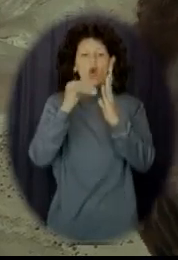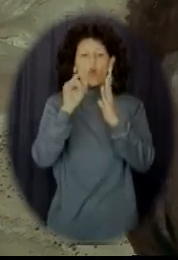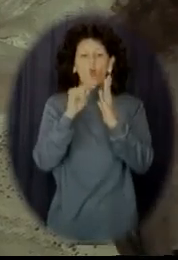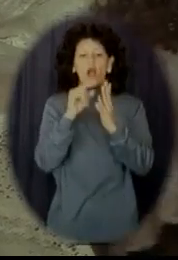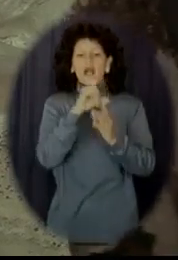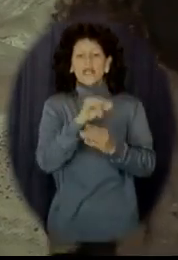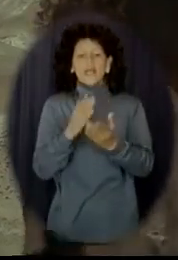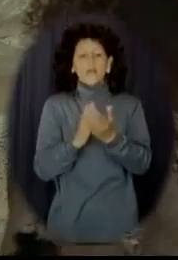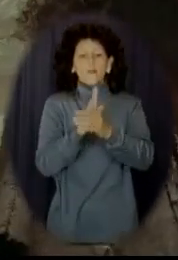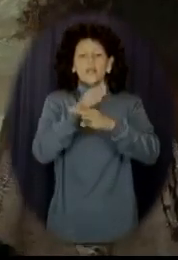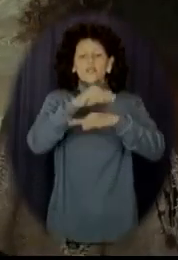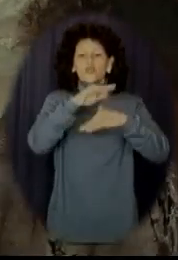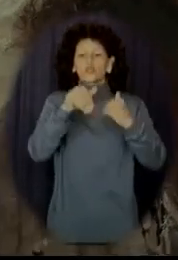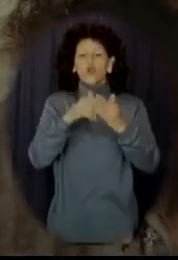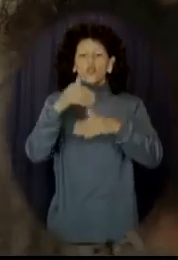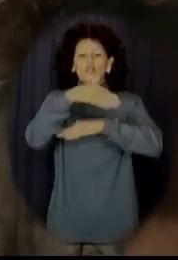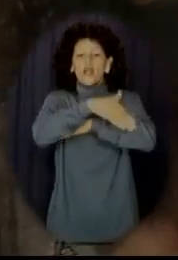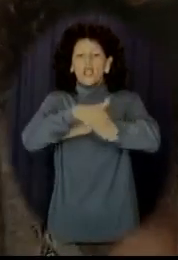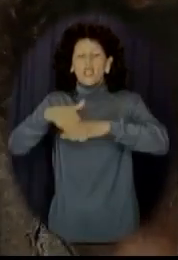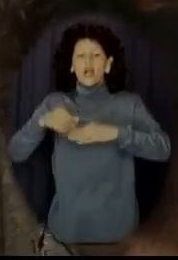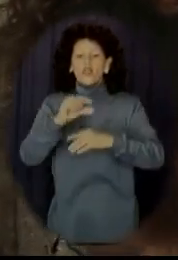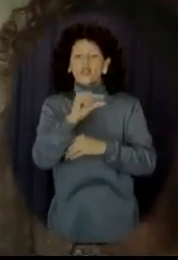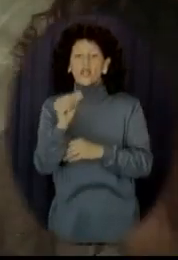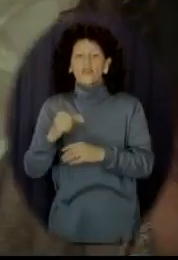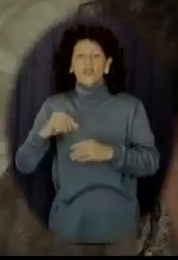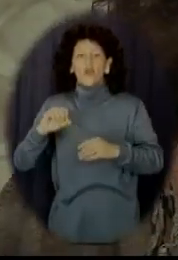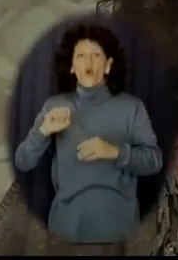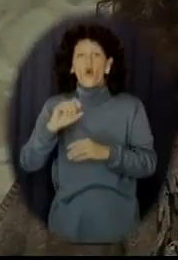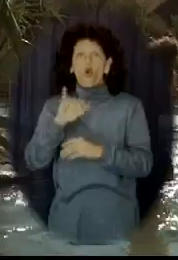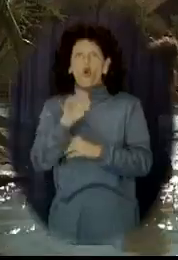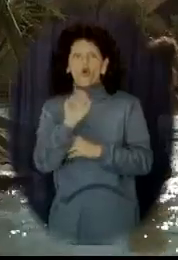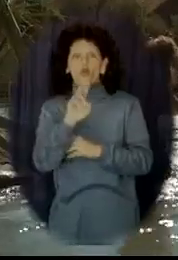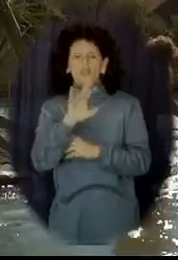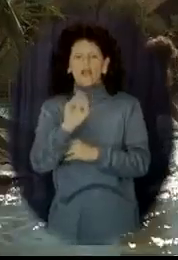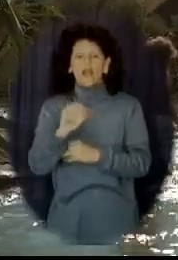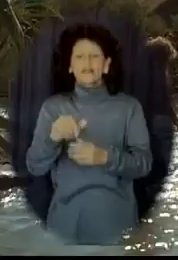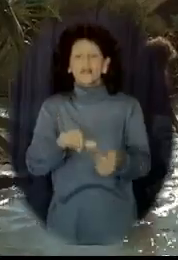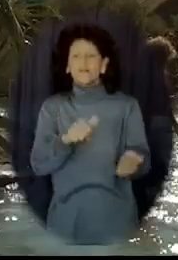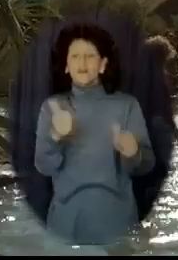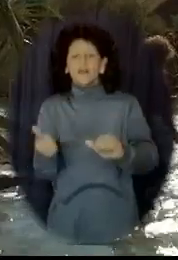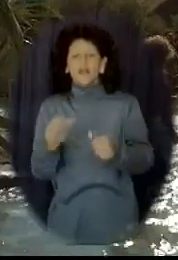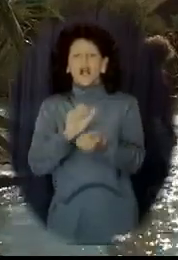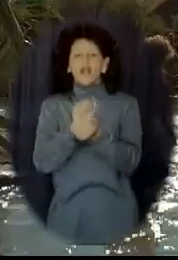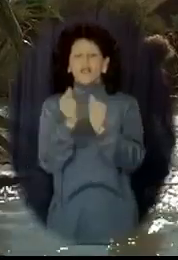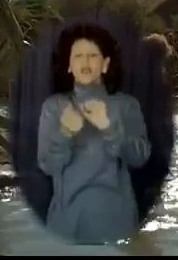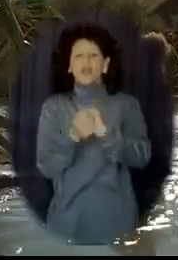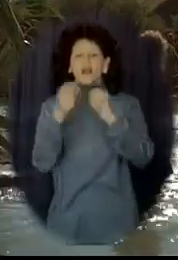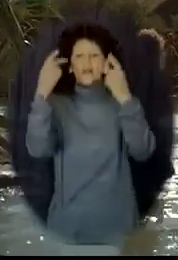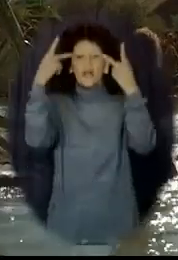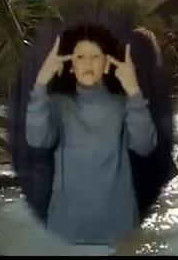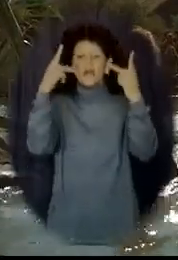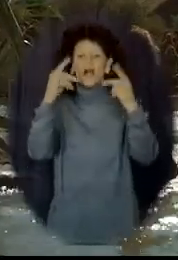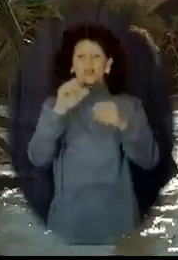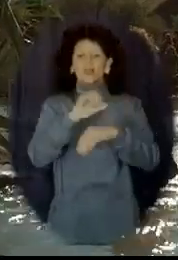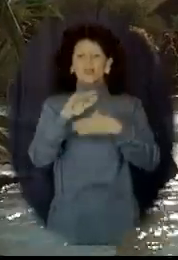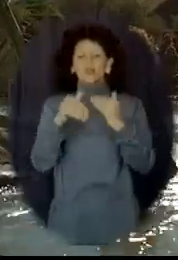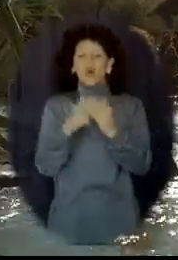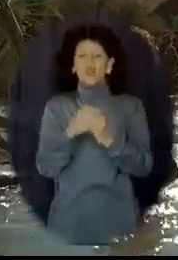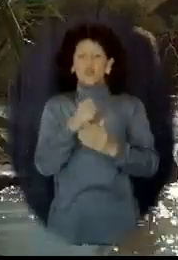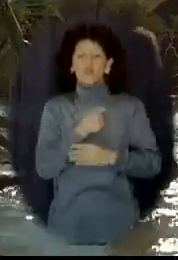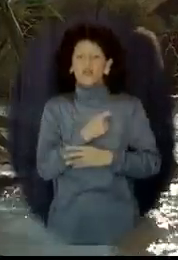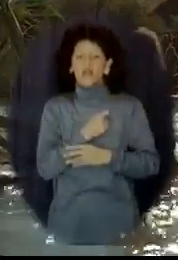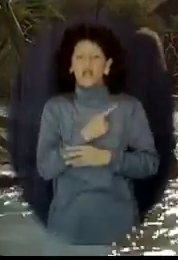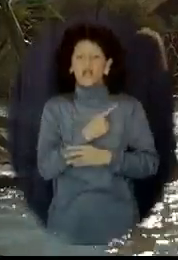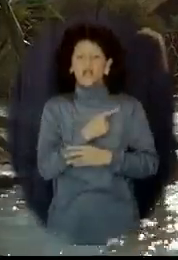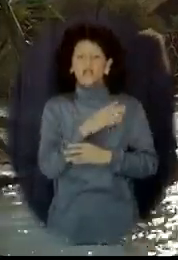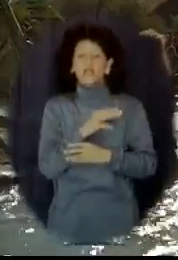por todos los lugares junto al río Jordán, predicando el bautismo de arrepentimiento para lavar los pecados. ¡Arrepiéntanse